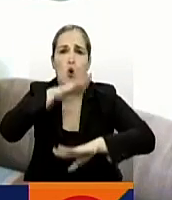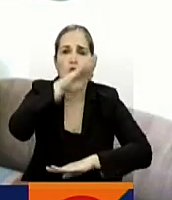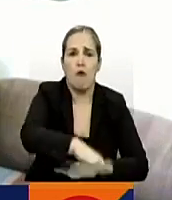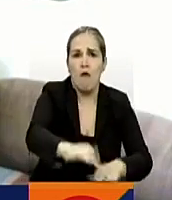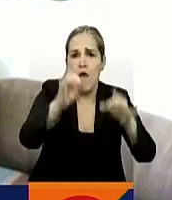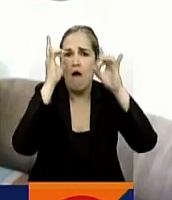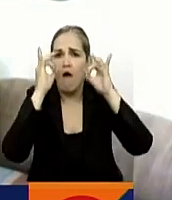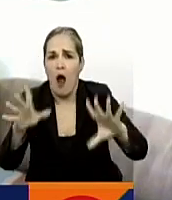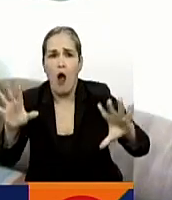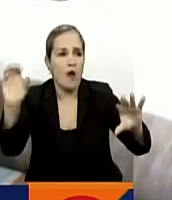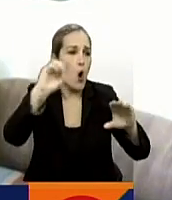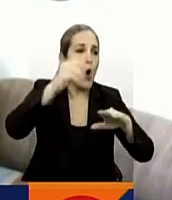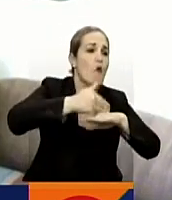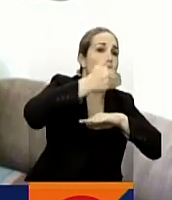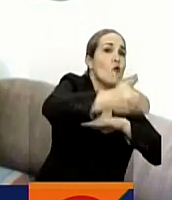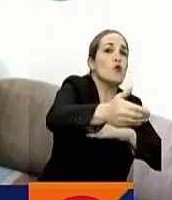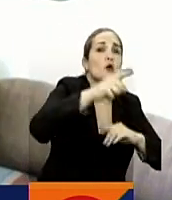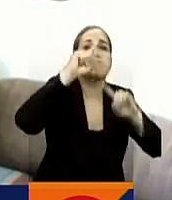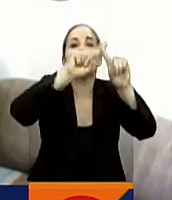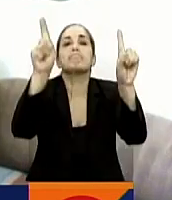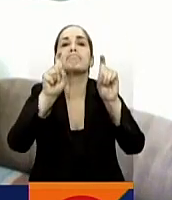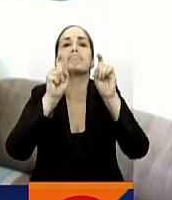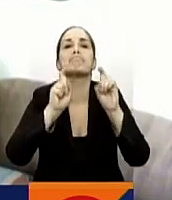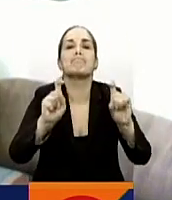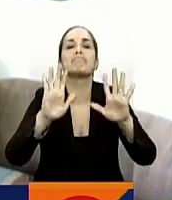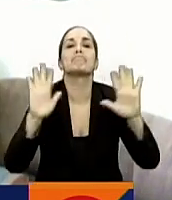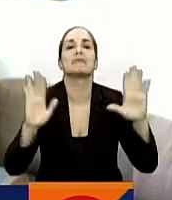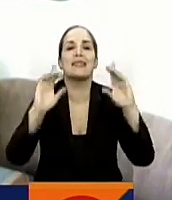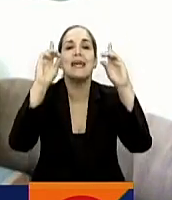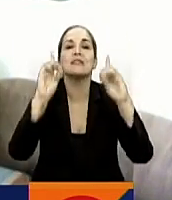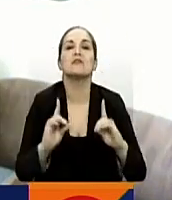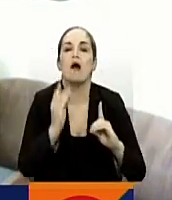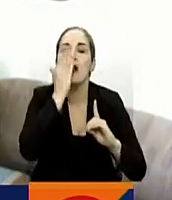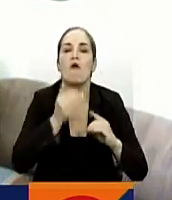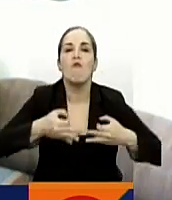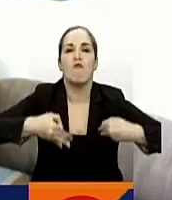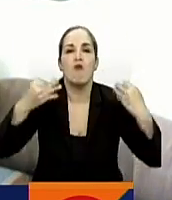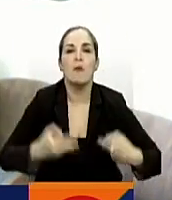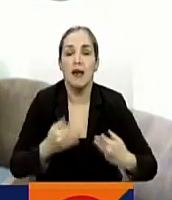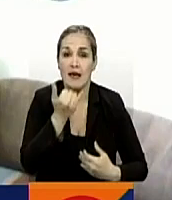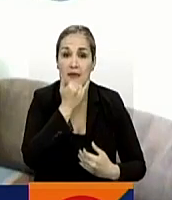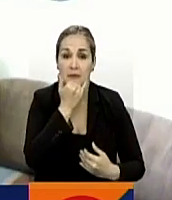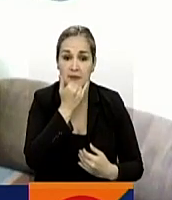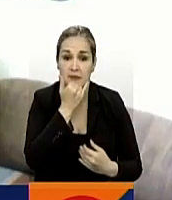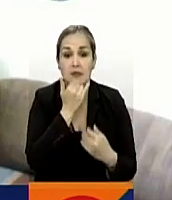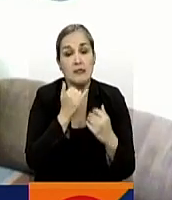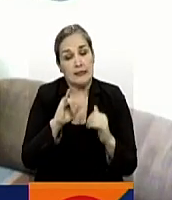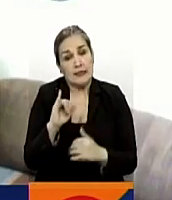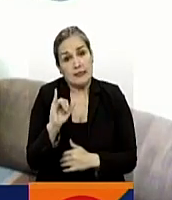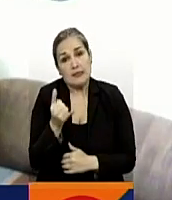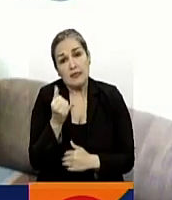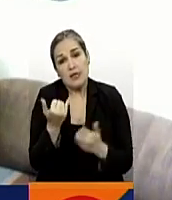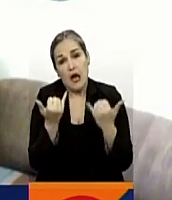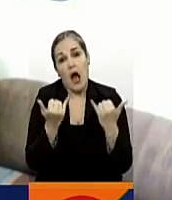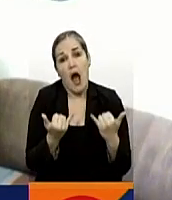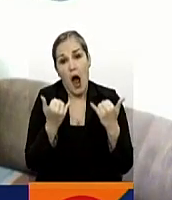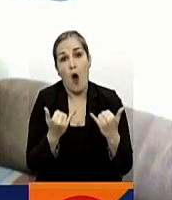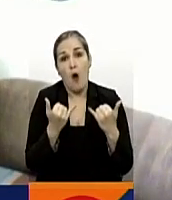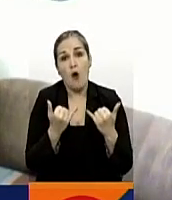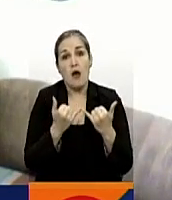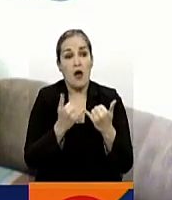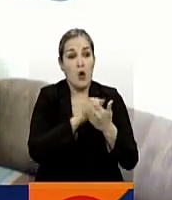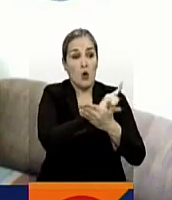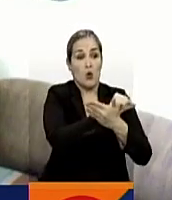se puede hablar ni de lo que viene hasta tanto no haya una decisión formal en curso lo que habido insisto también yo creo que hay un trino de Álvaro